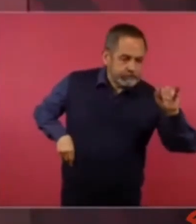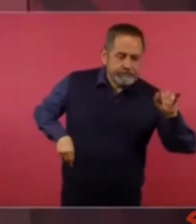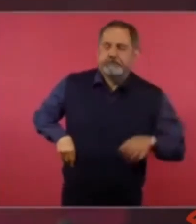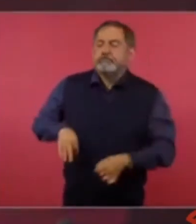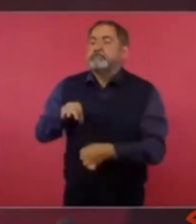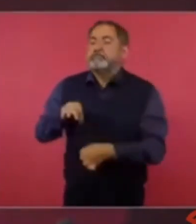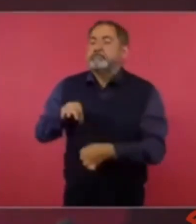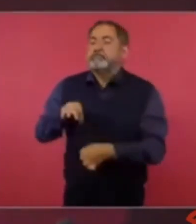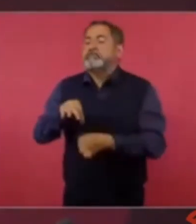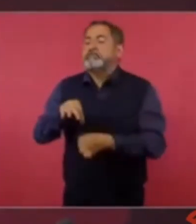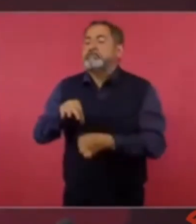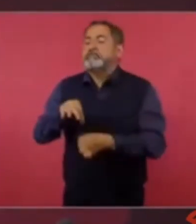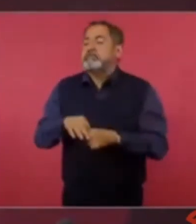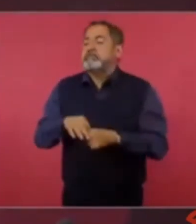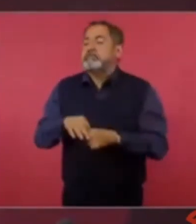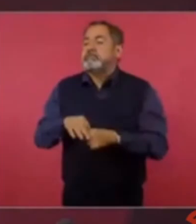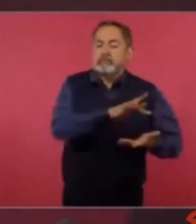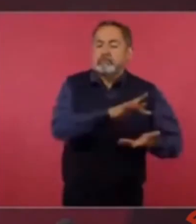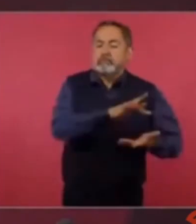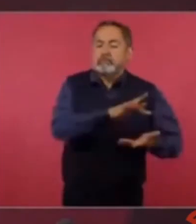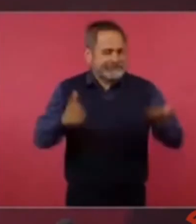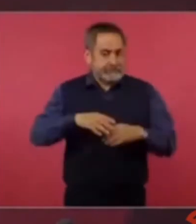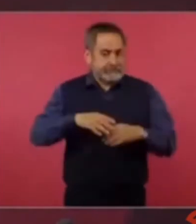les daban a cada uno